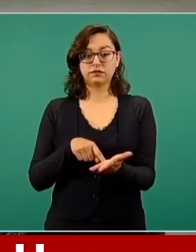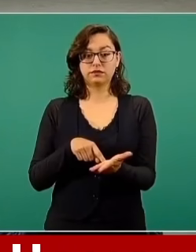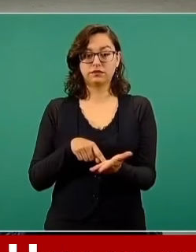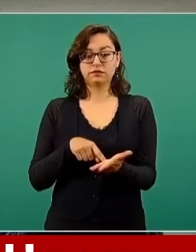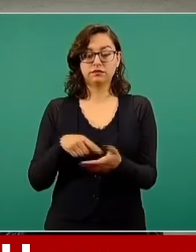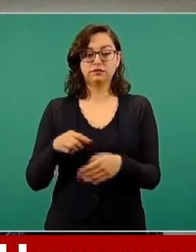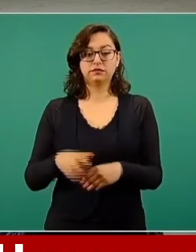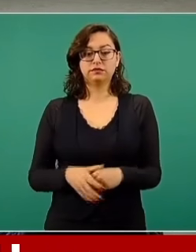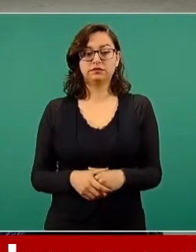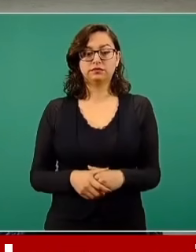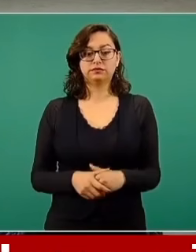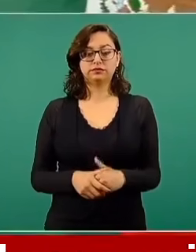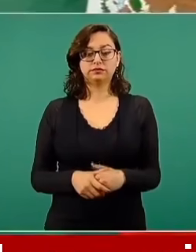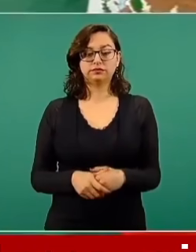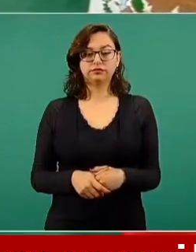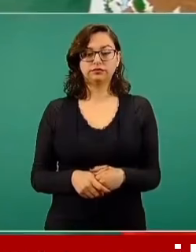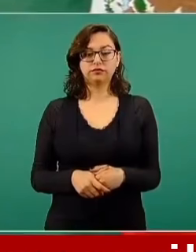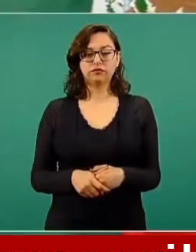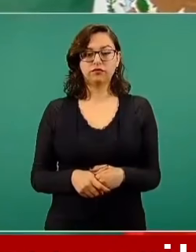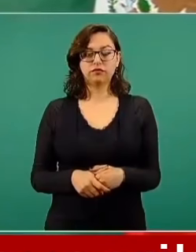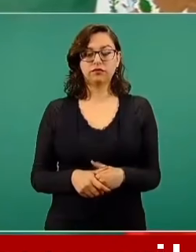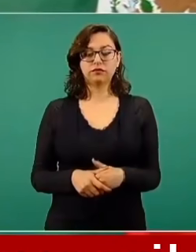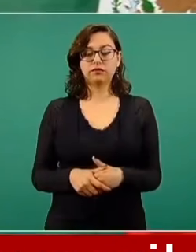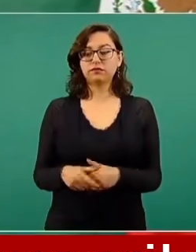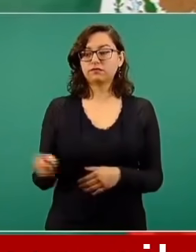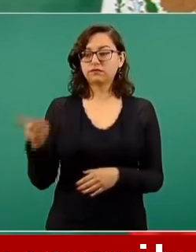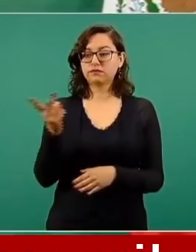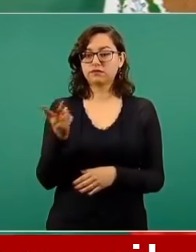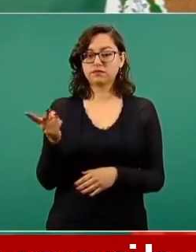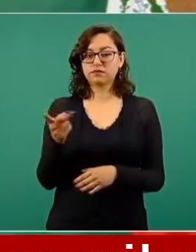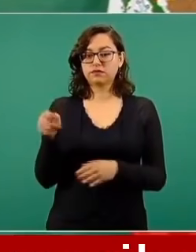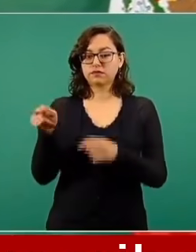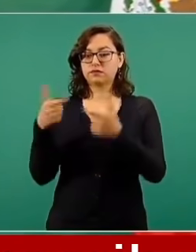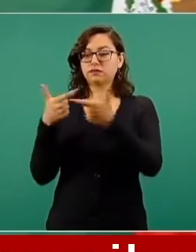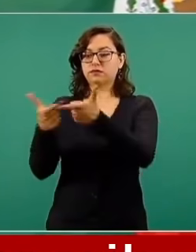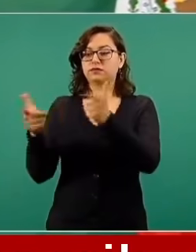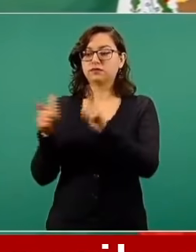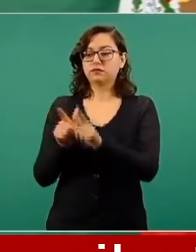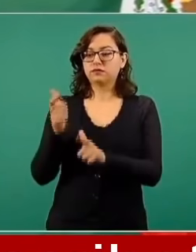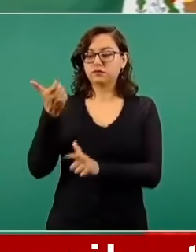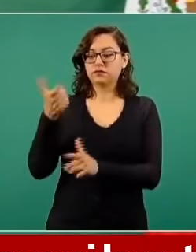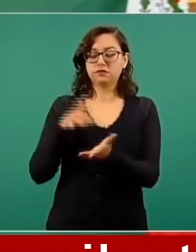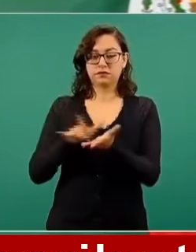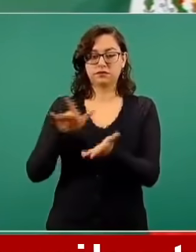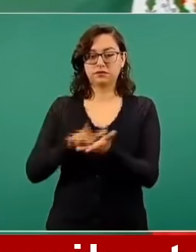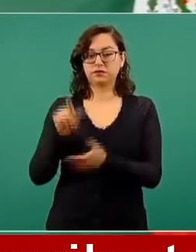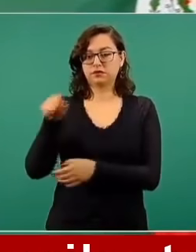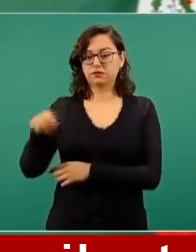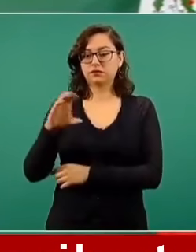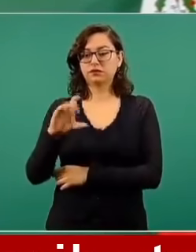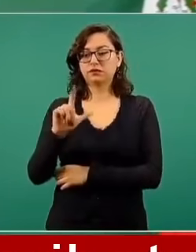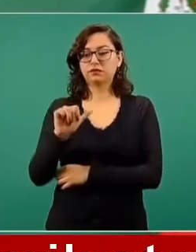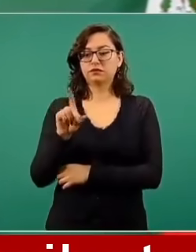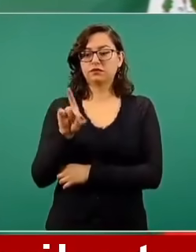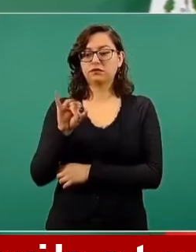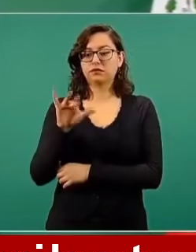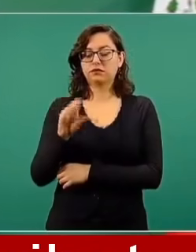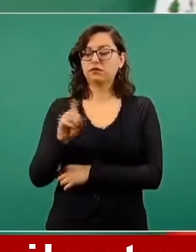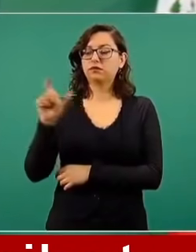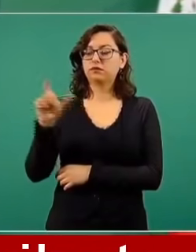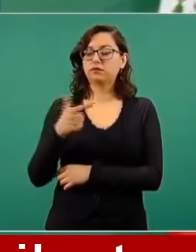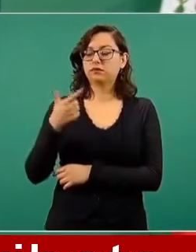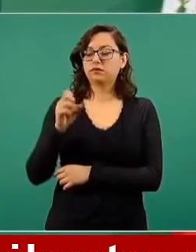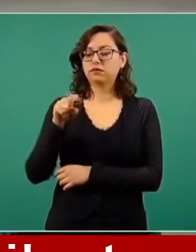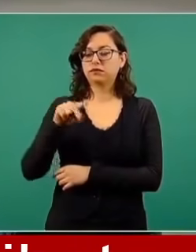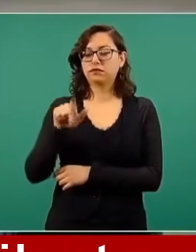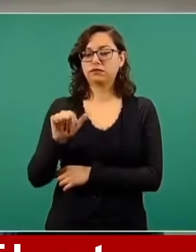Tenemos el informe que han recibido este grupo de Claudio X González, del